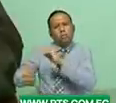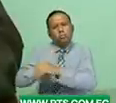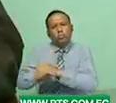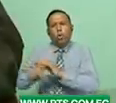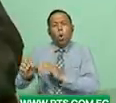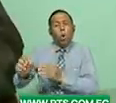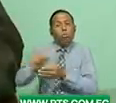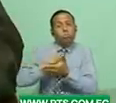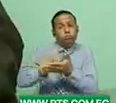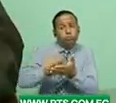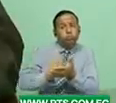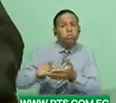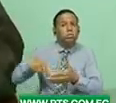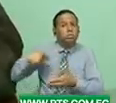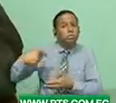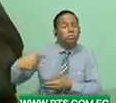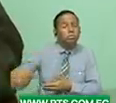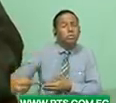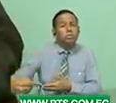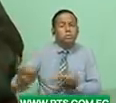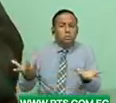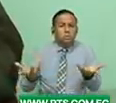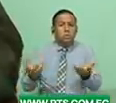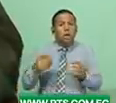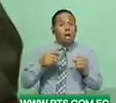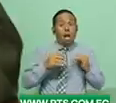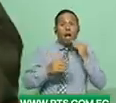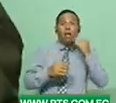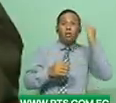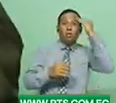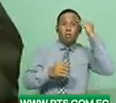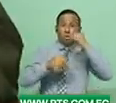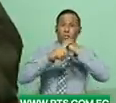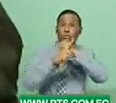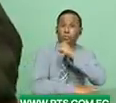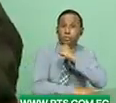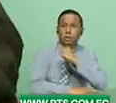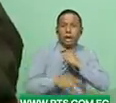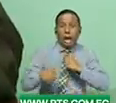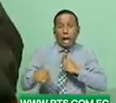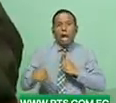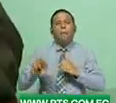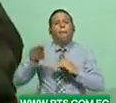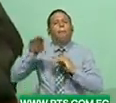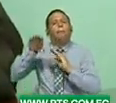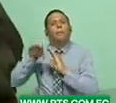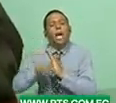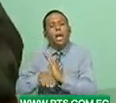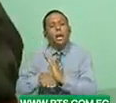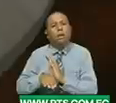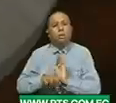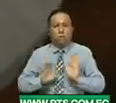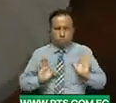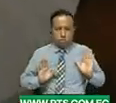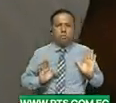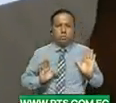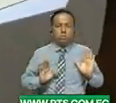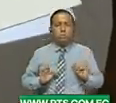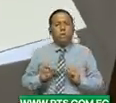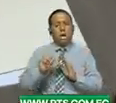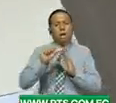pena imputable hacia un adolescente es la cuarta parte de la pena del Código Orgánico Integral Penal para un adulto. El